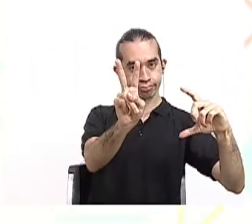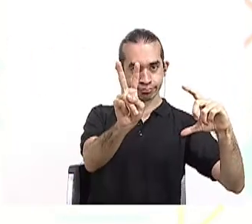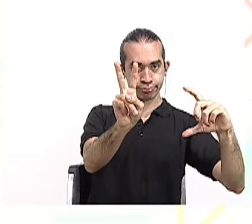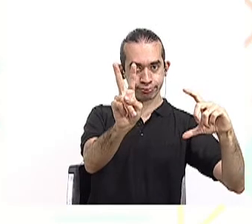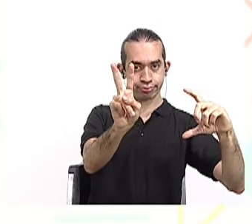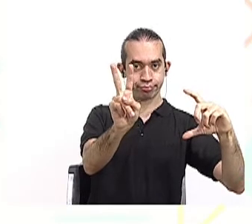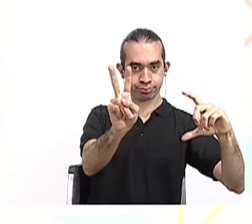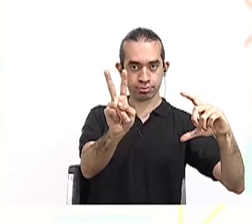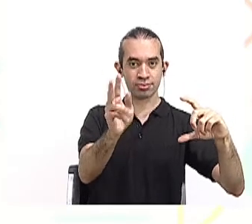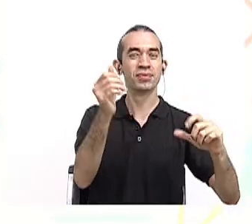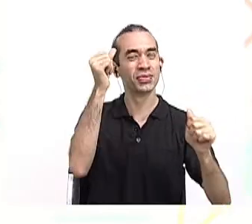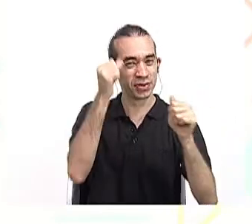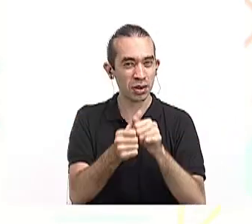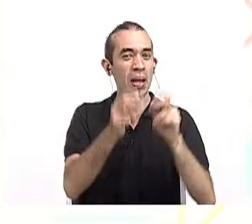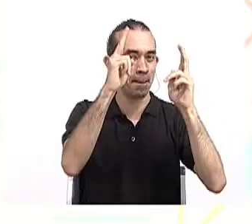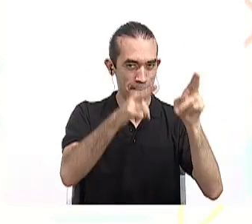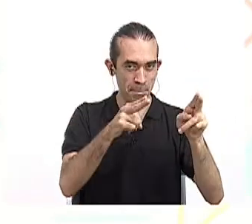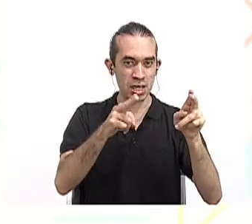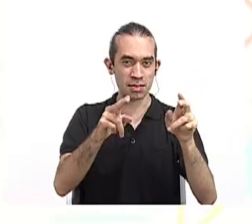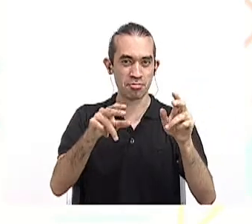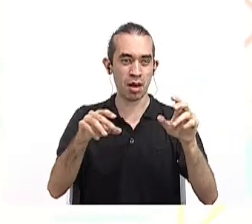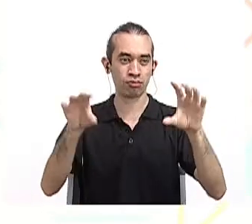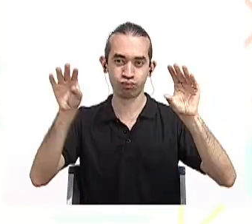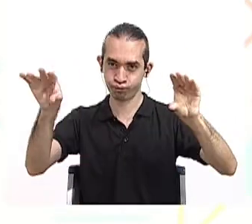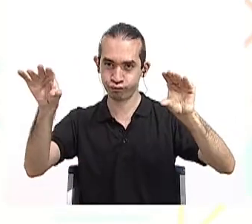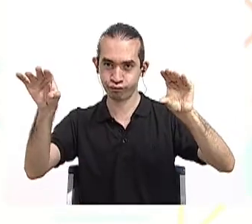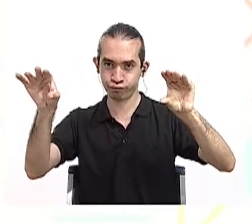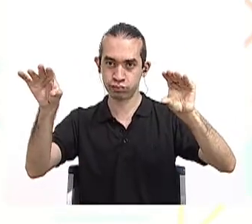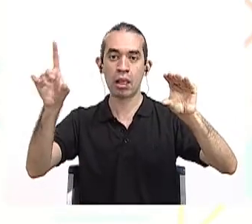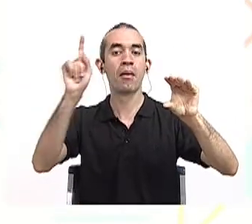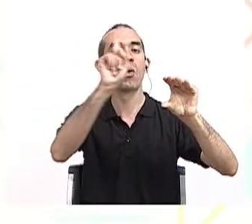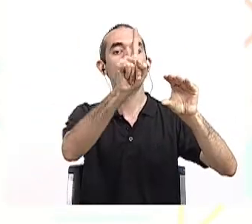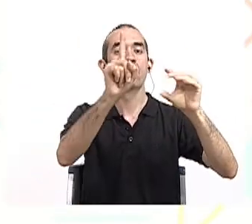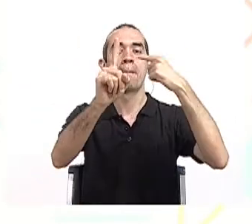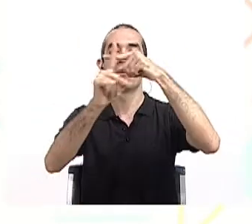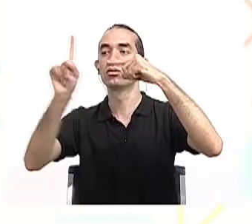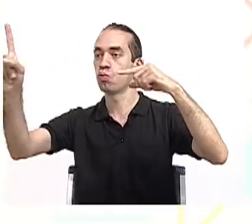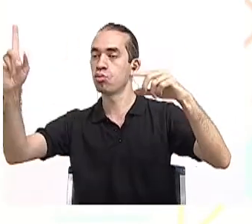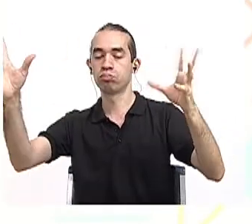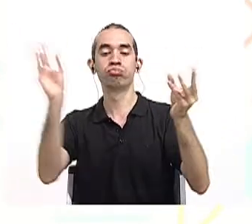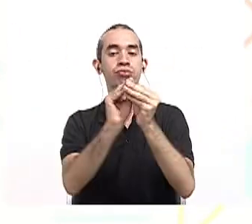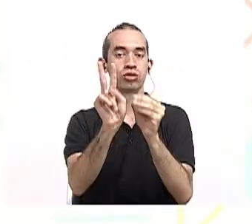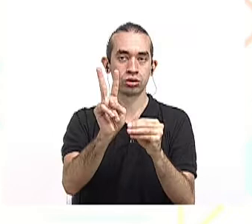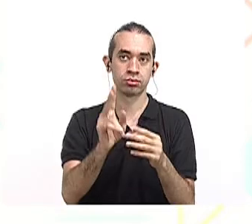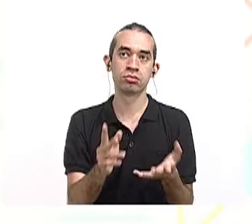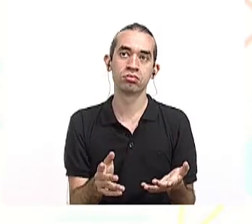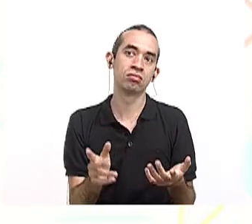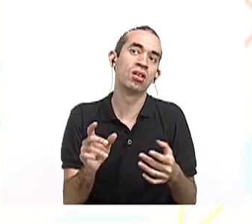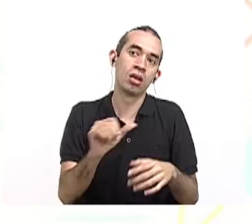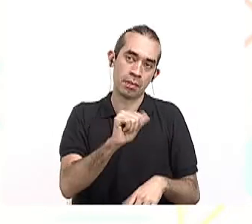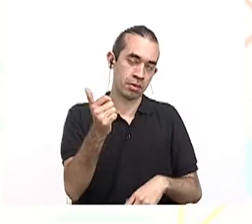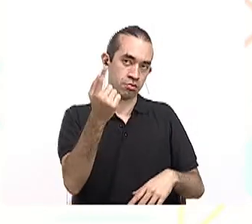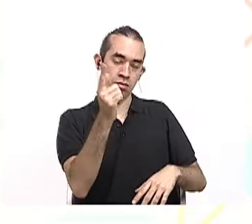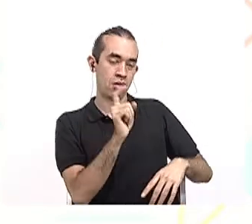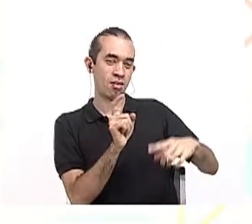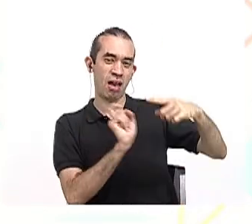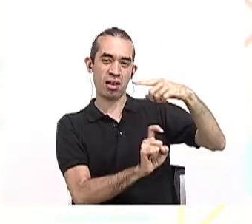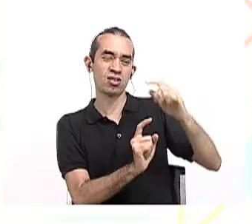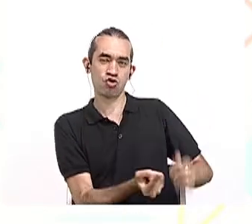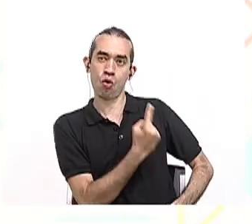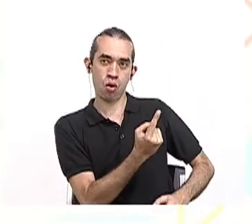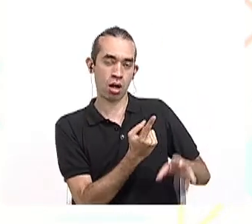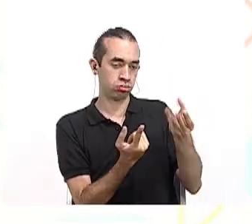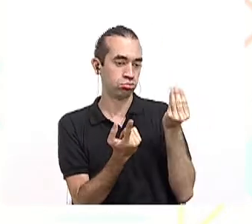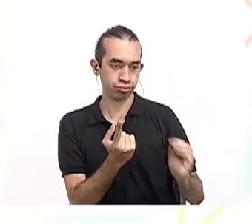y sumar los exponentes. Queda la x, que no se simplificó con ningún término, la del